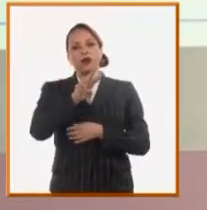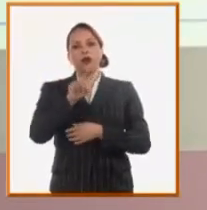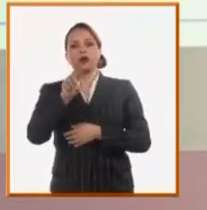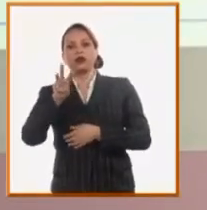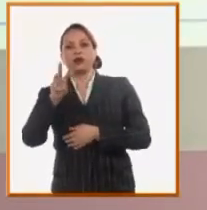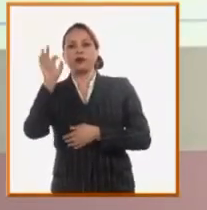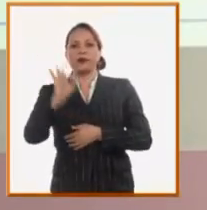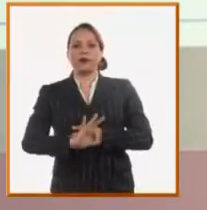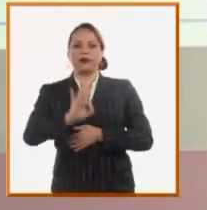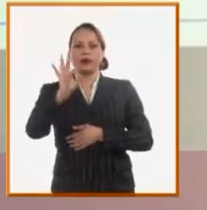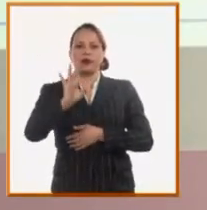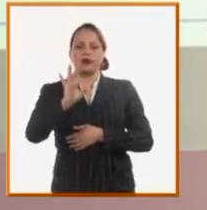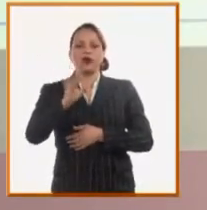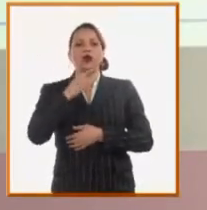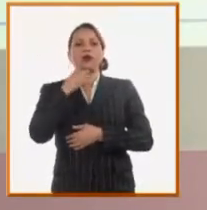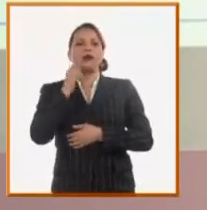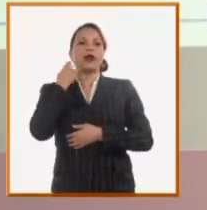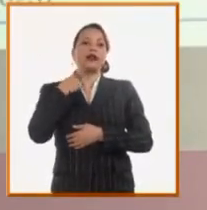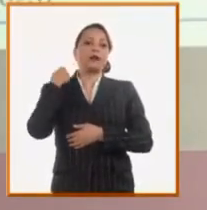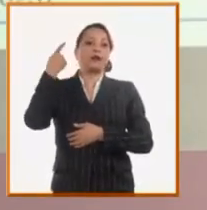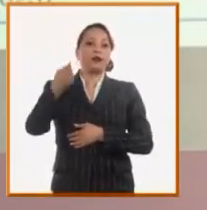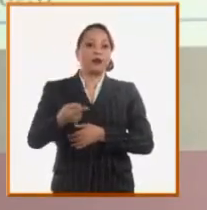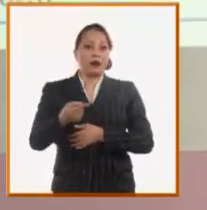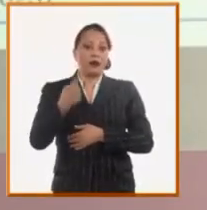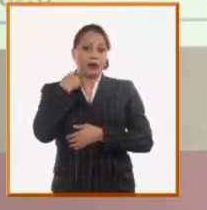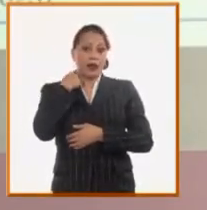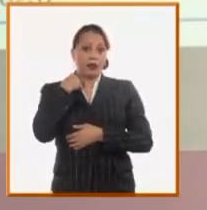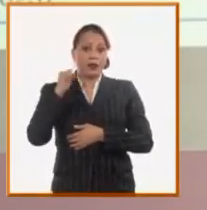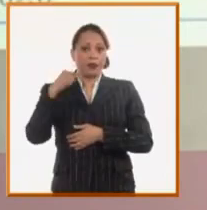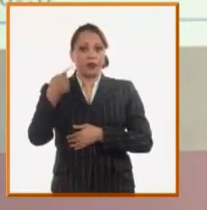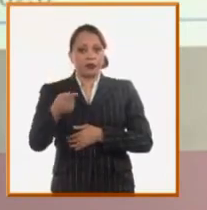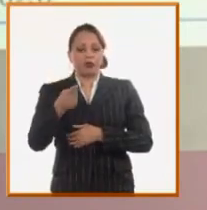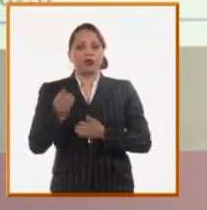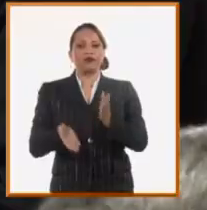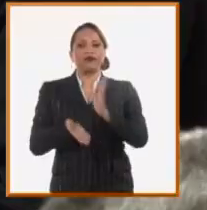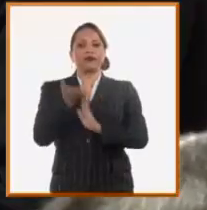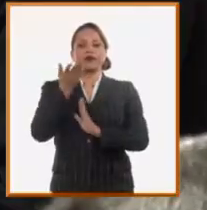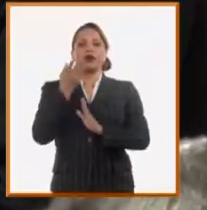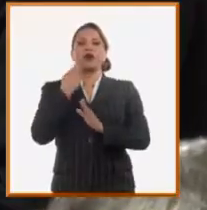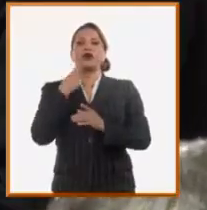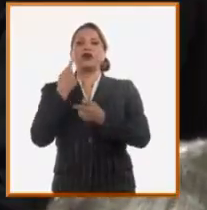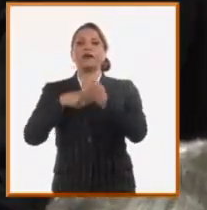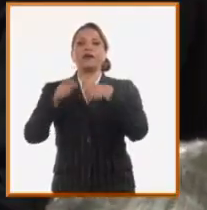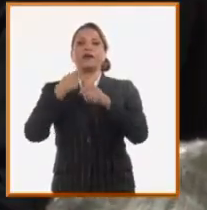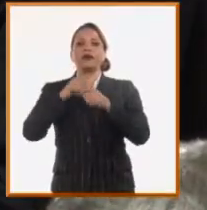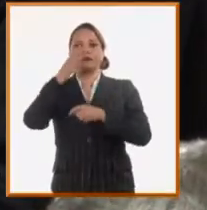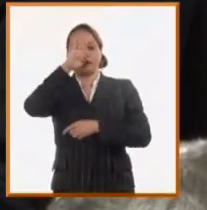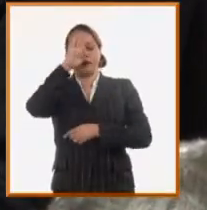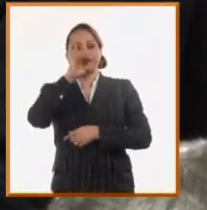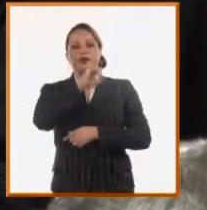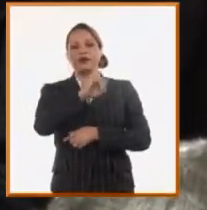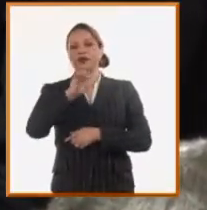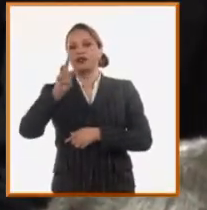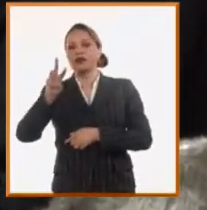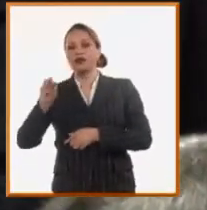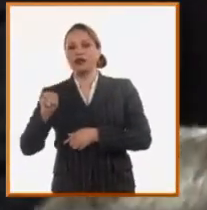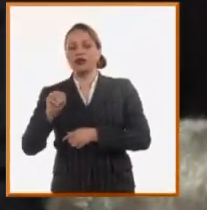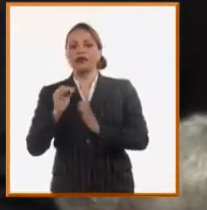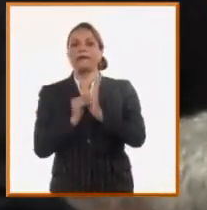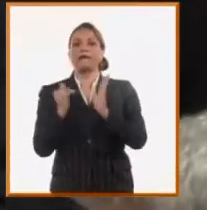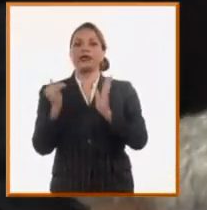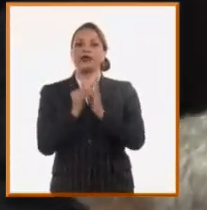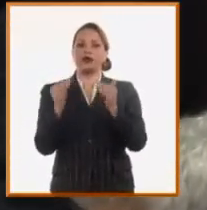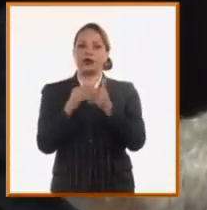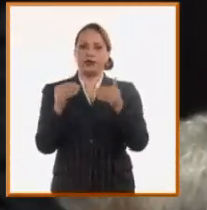3%. Estamos proyectando para el próximo año un incremento de las exportaciones del país de 630 millones